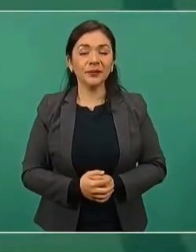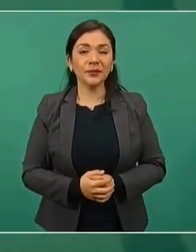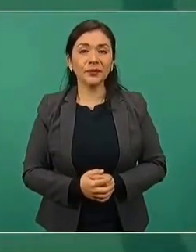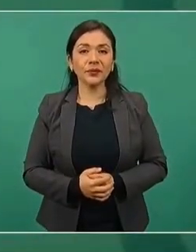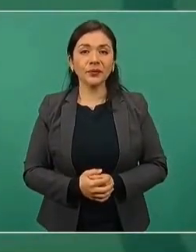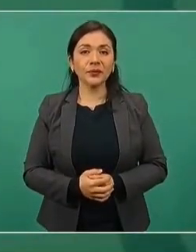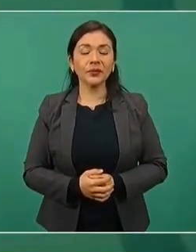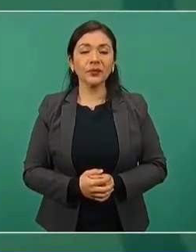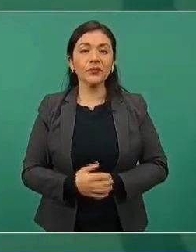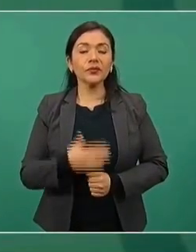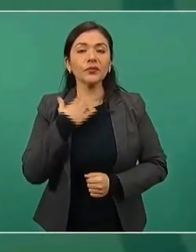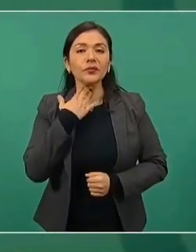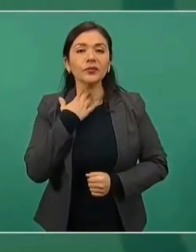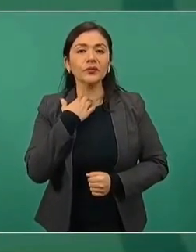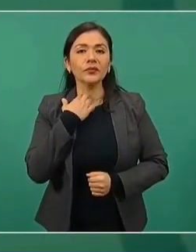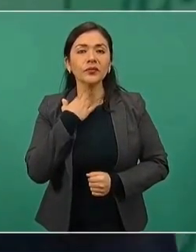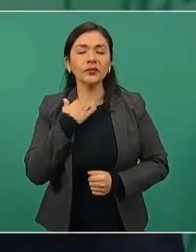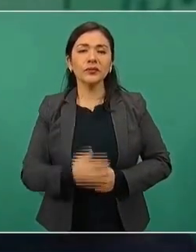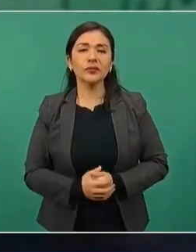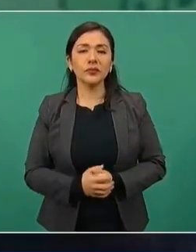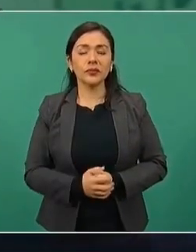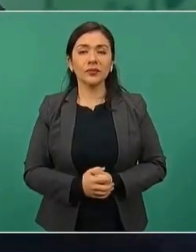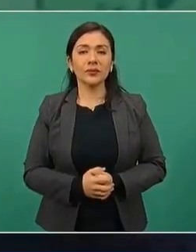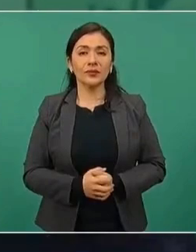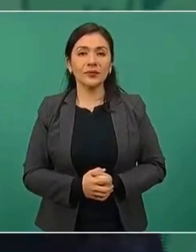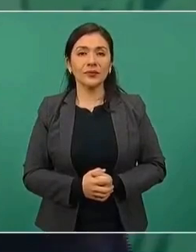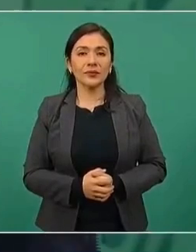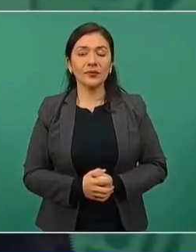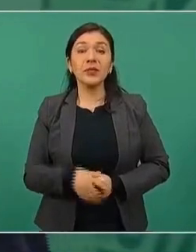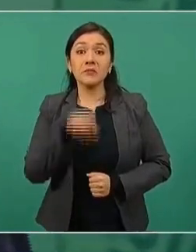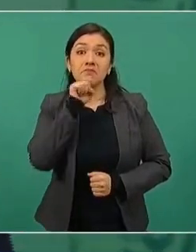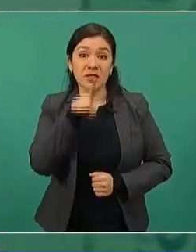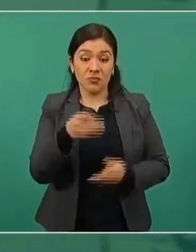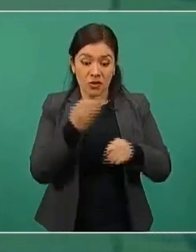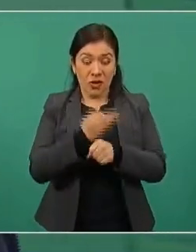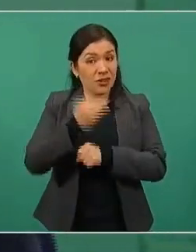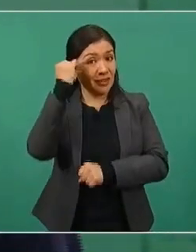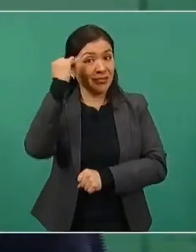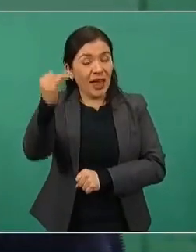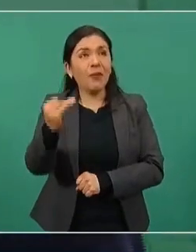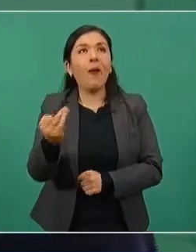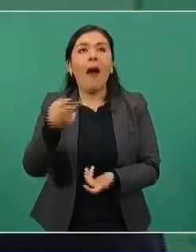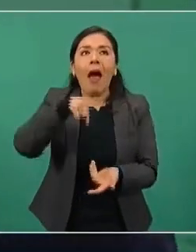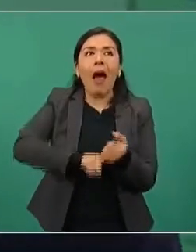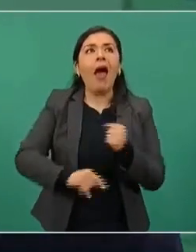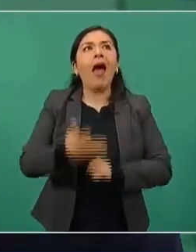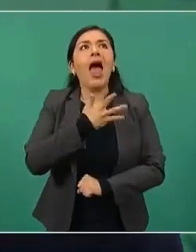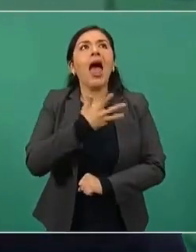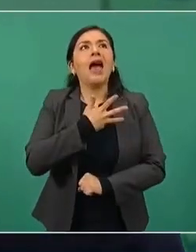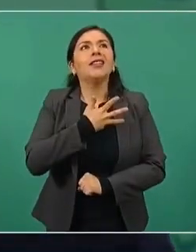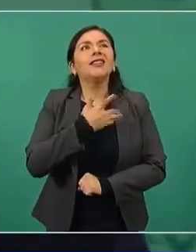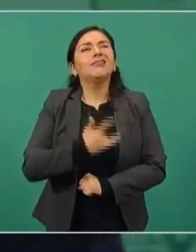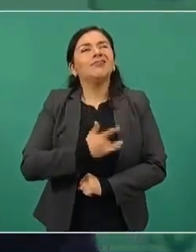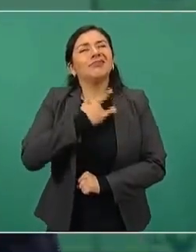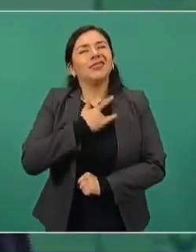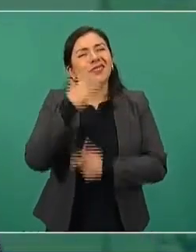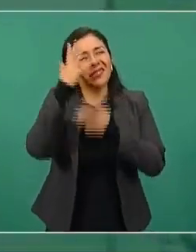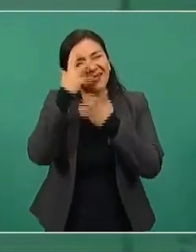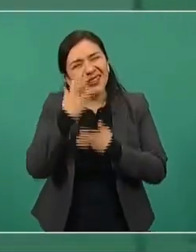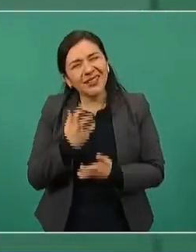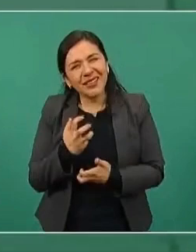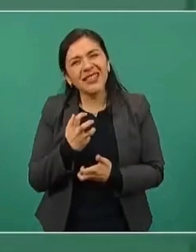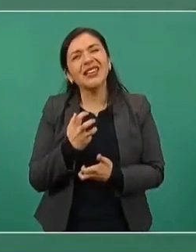También son fechas en las que nos embargan las tristezas, pues hay